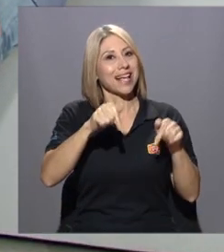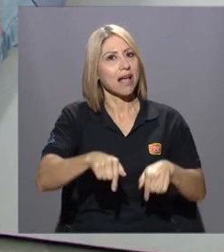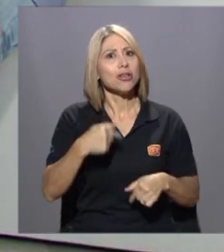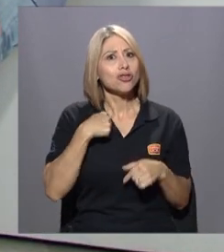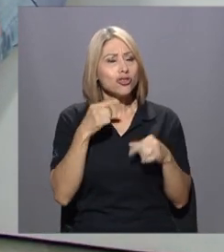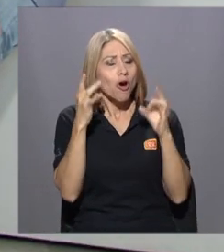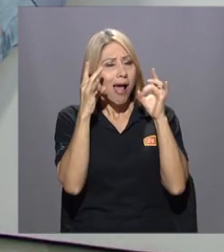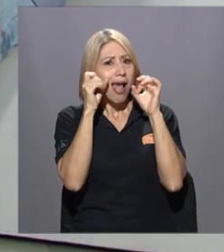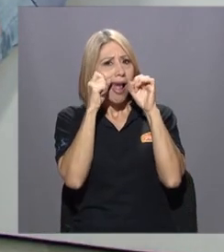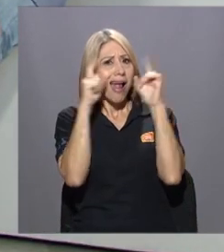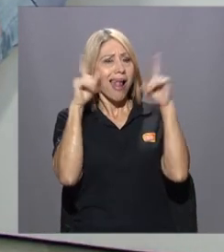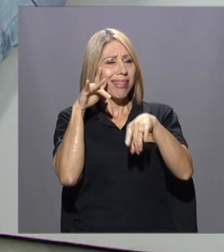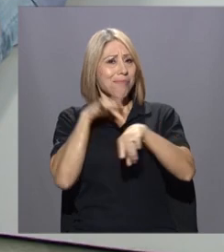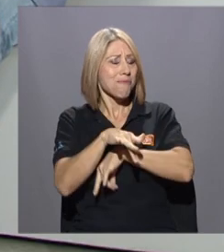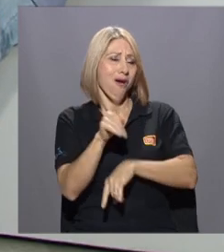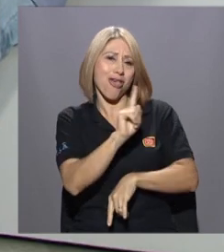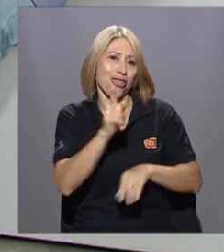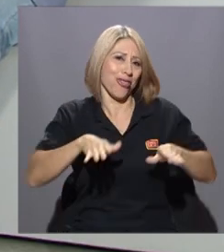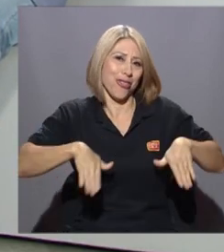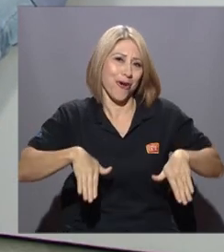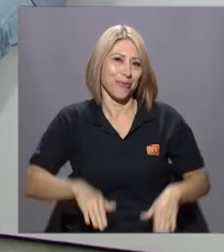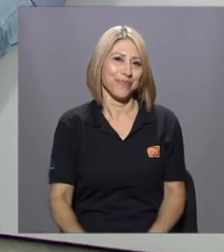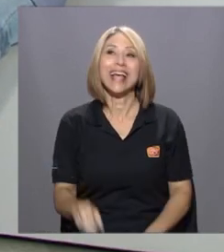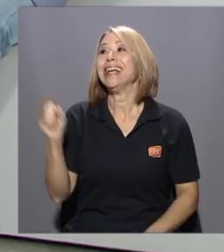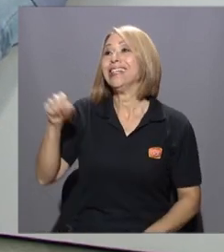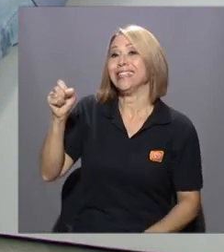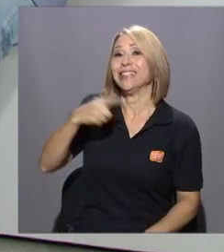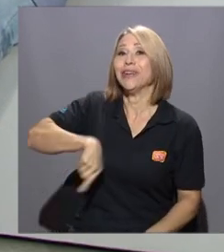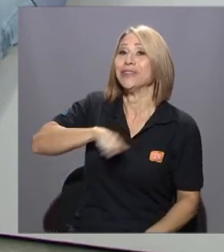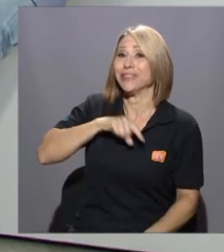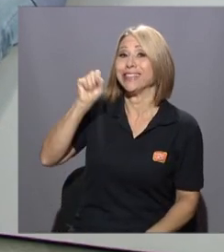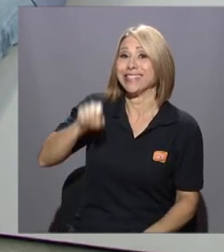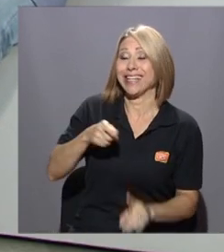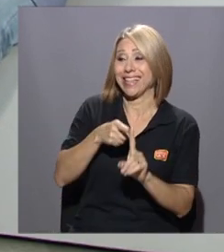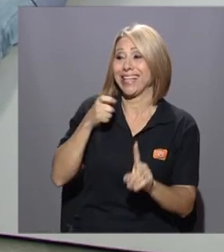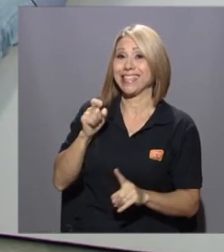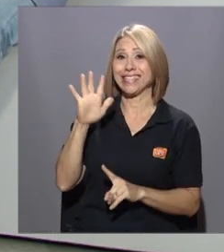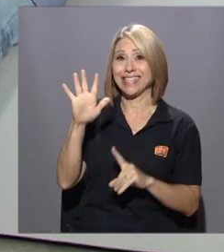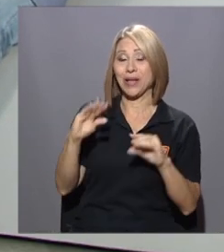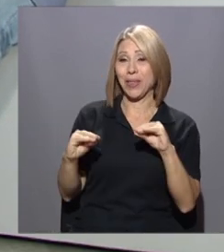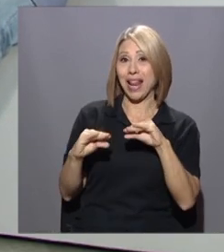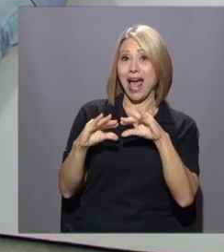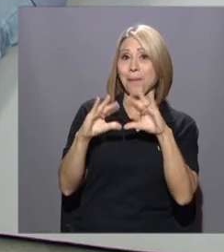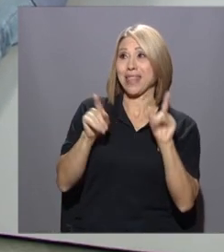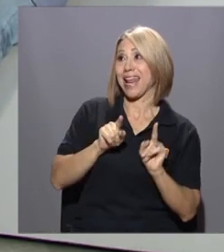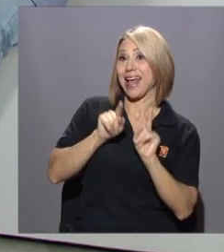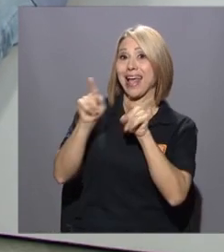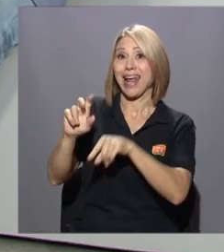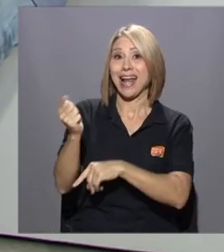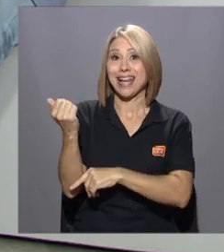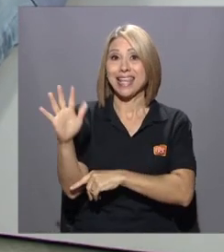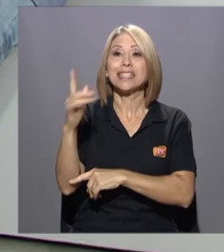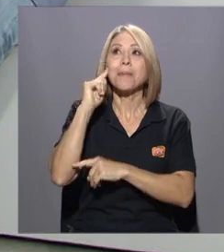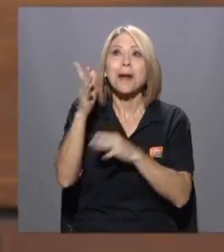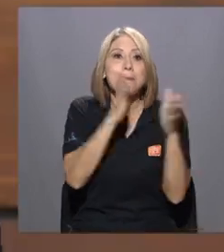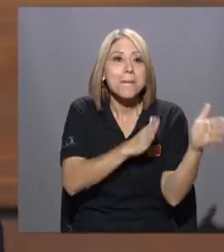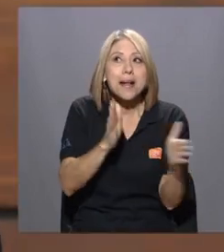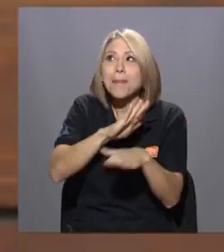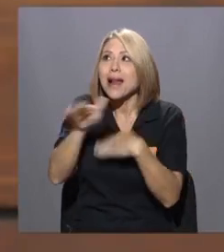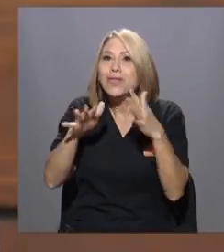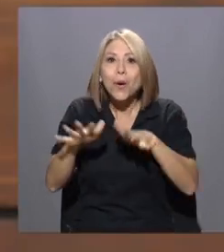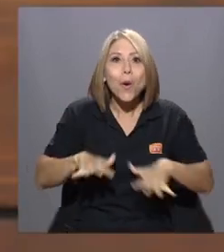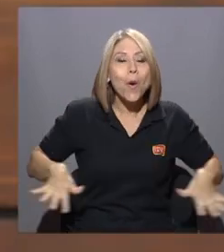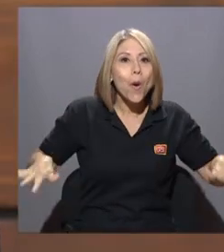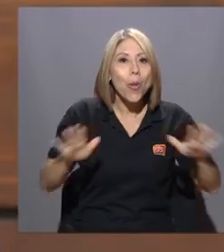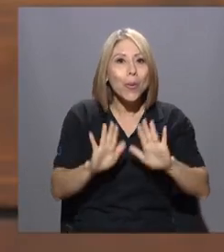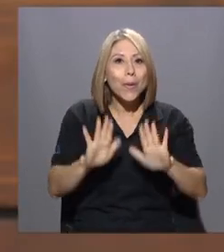madrugado. Nosotros sí, desde las 5 de la mañana estábamos en el canal preparando toda esta estructura maravillosa para